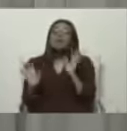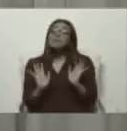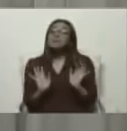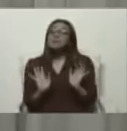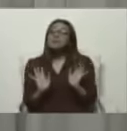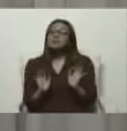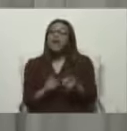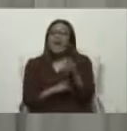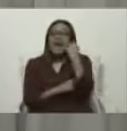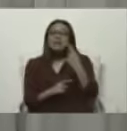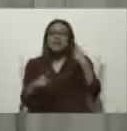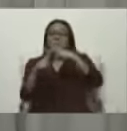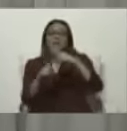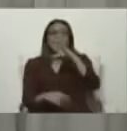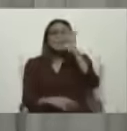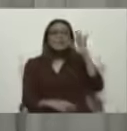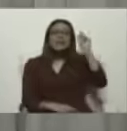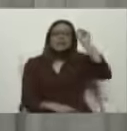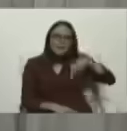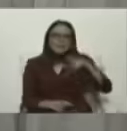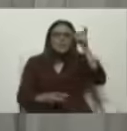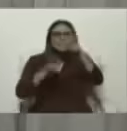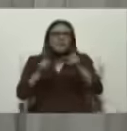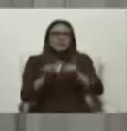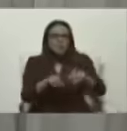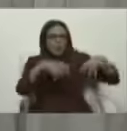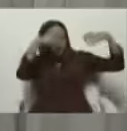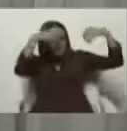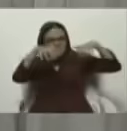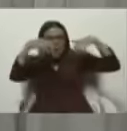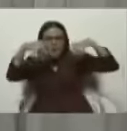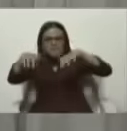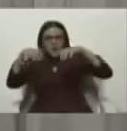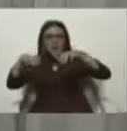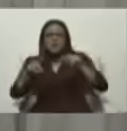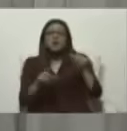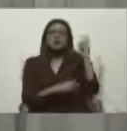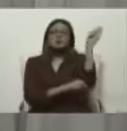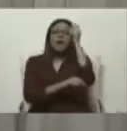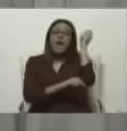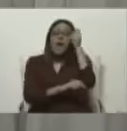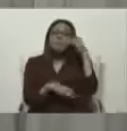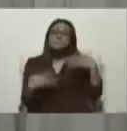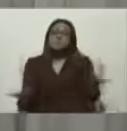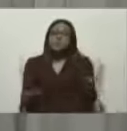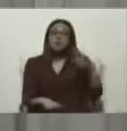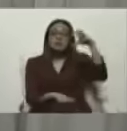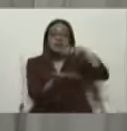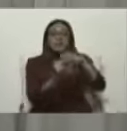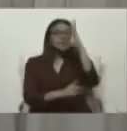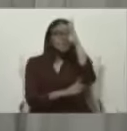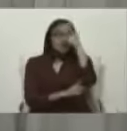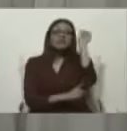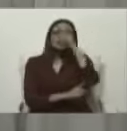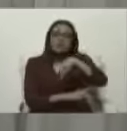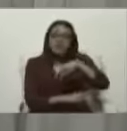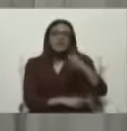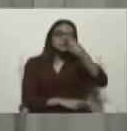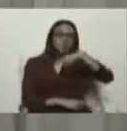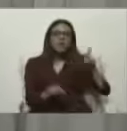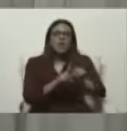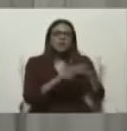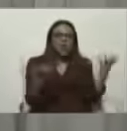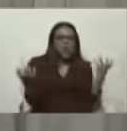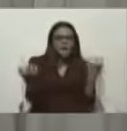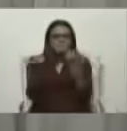más de 500.000 personas se movilizaron en el estado Apure, en el estado Barinas, una